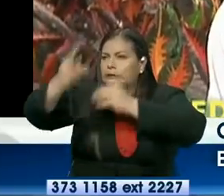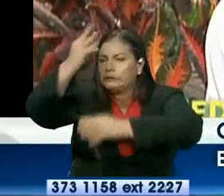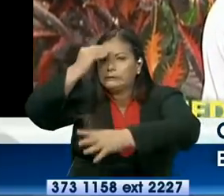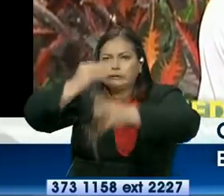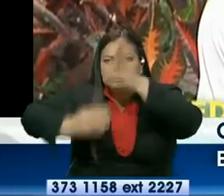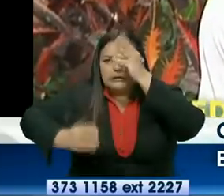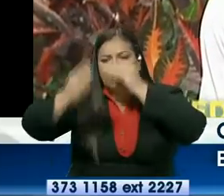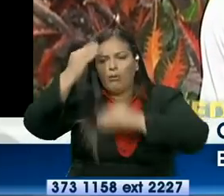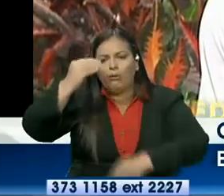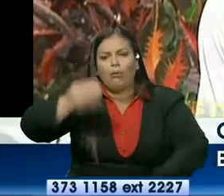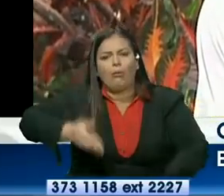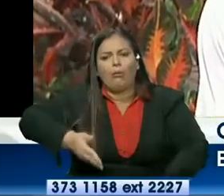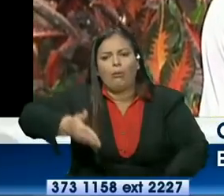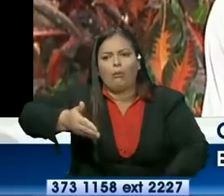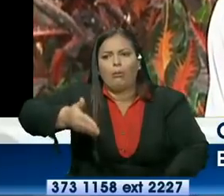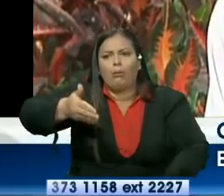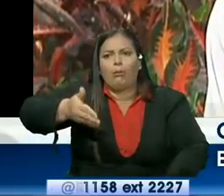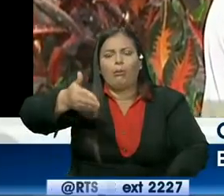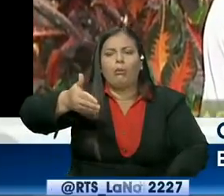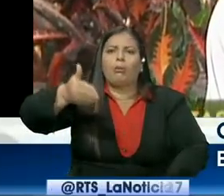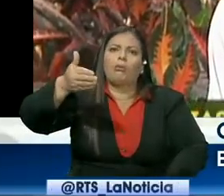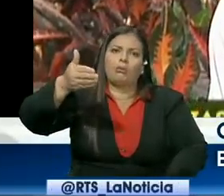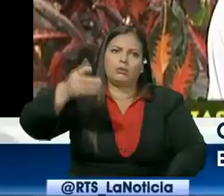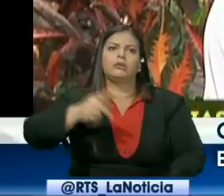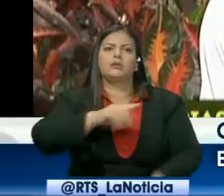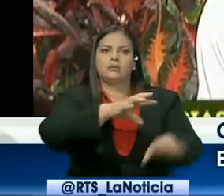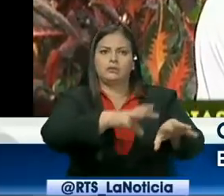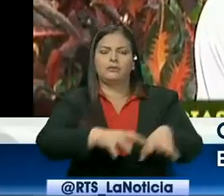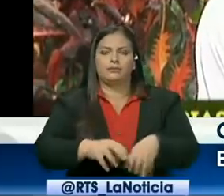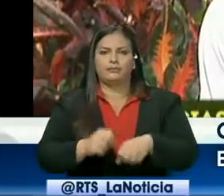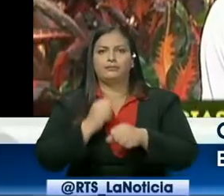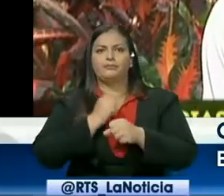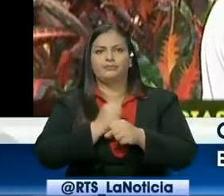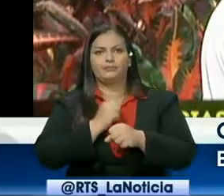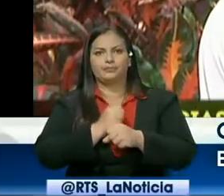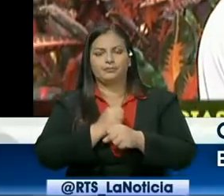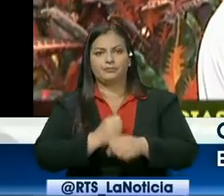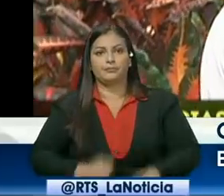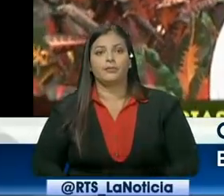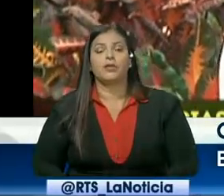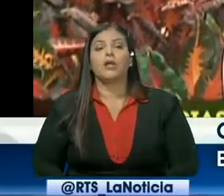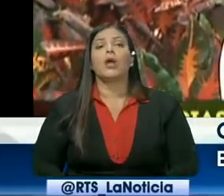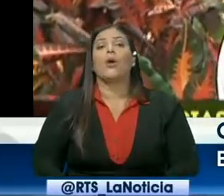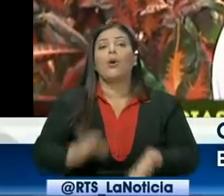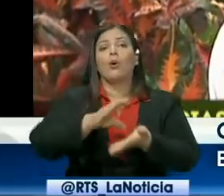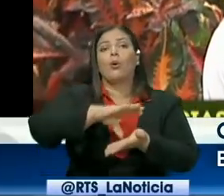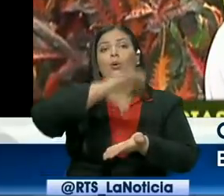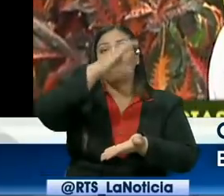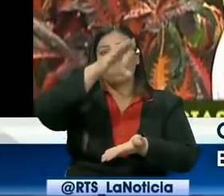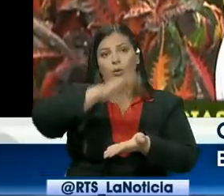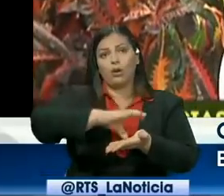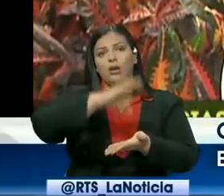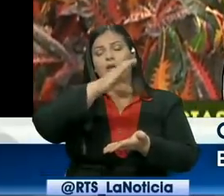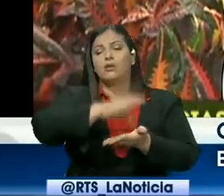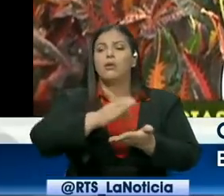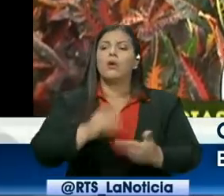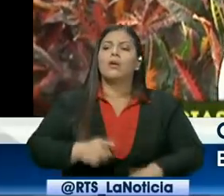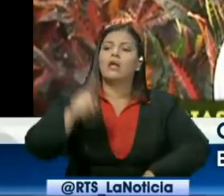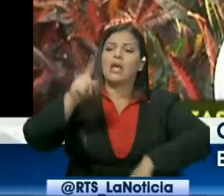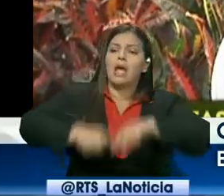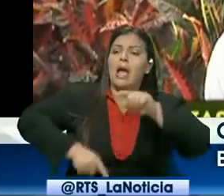Estudié en el Cantón Simón Bolívar, en el Colegio Arsenio López, pues, toda mi juventud. Con mis amigos jugábamos, pues, los